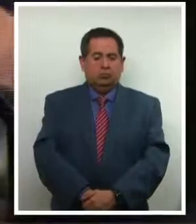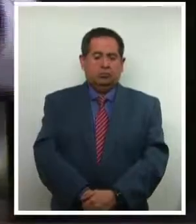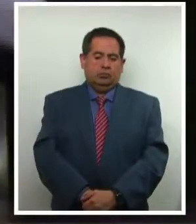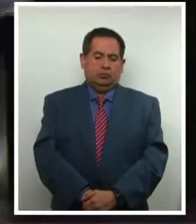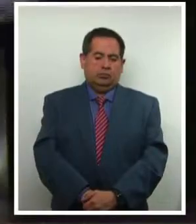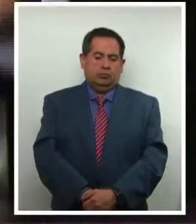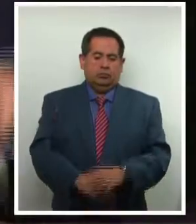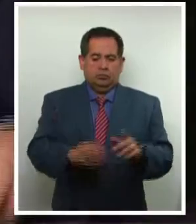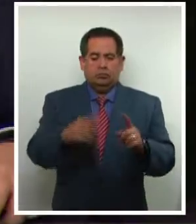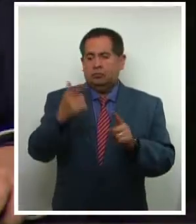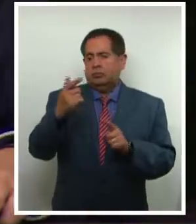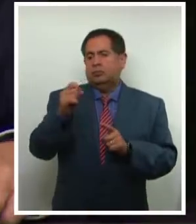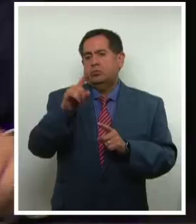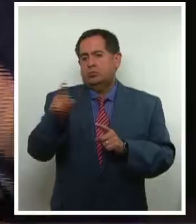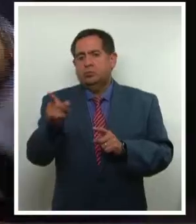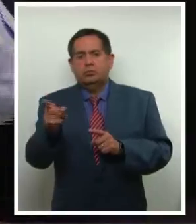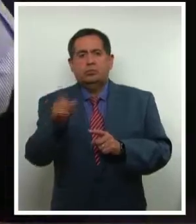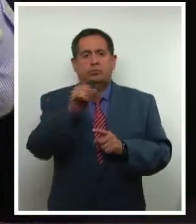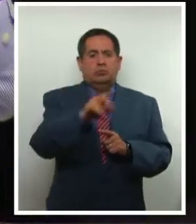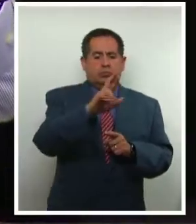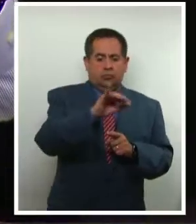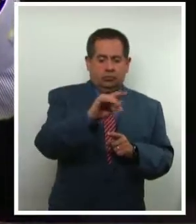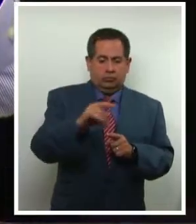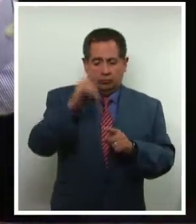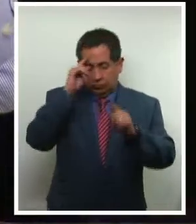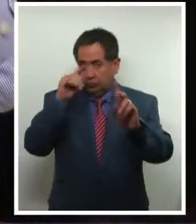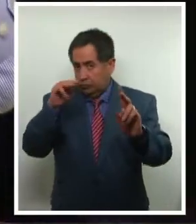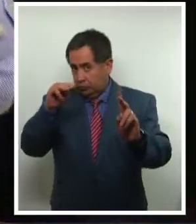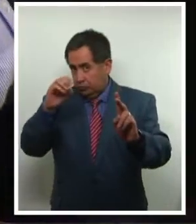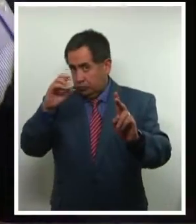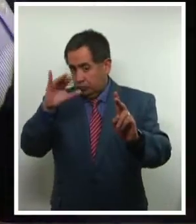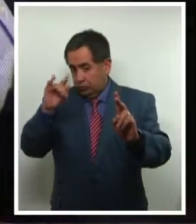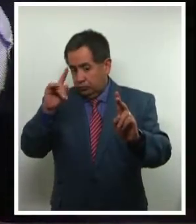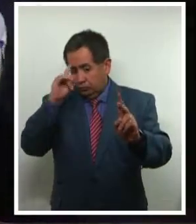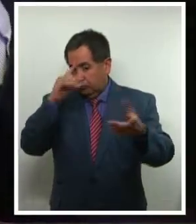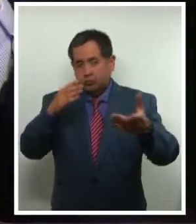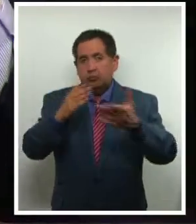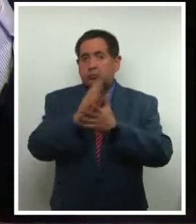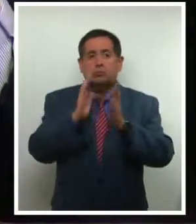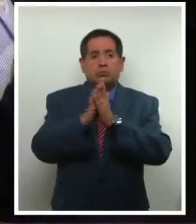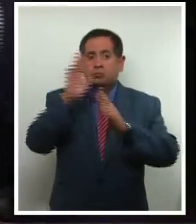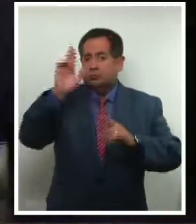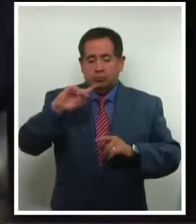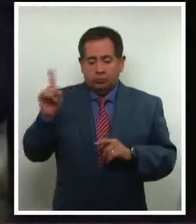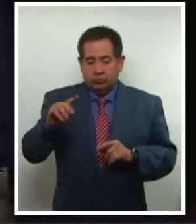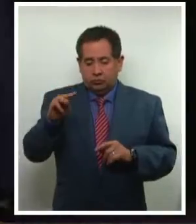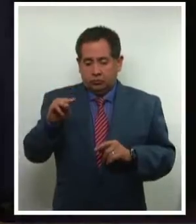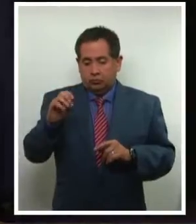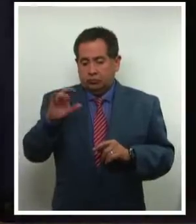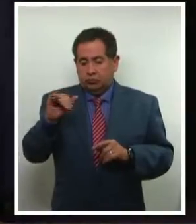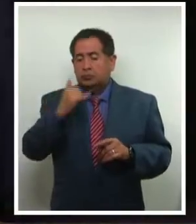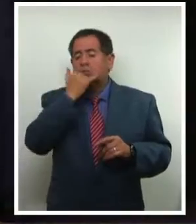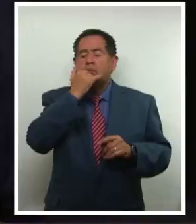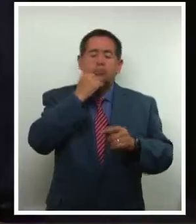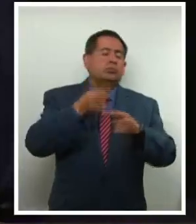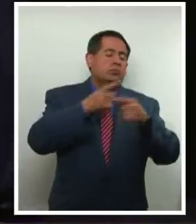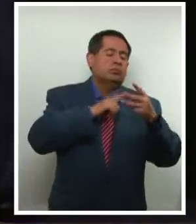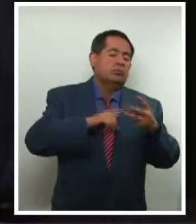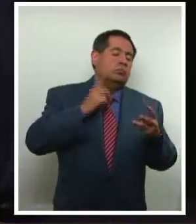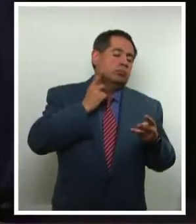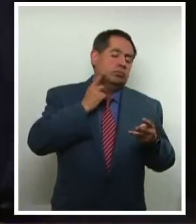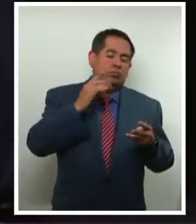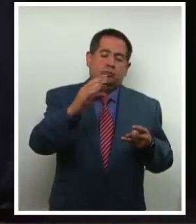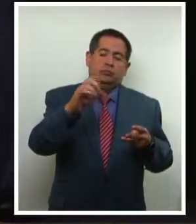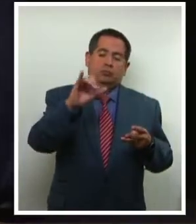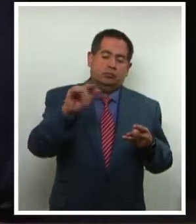Gonzalo Tavado Dimas y Armando Ríos Peter, en mociones, no en intervenciones. Perdón, a instante de la diputada Cecilia